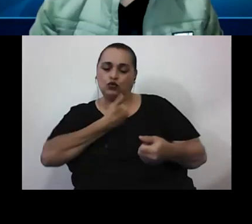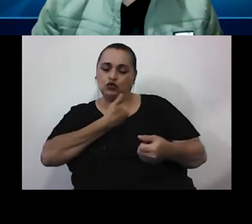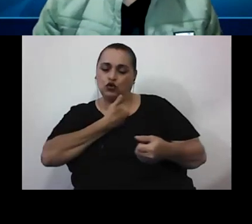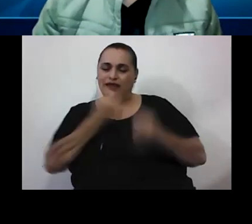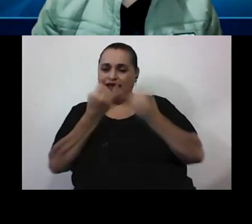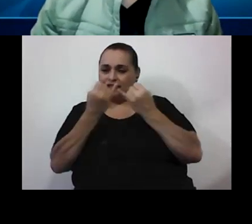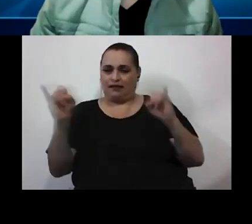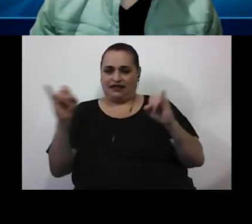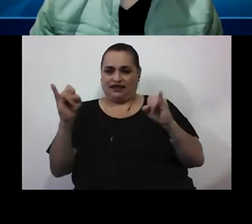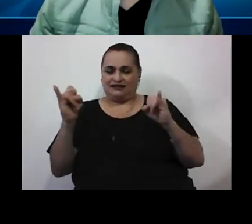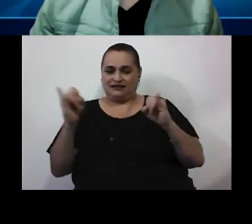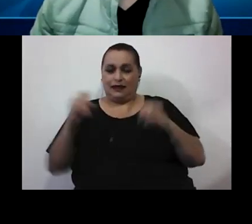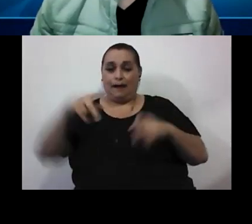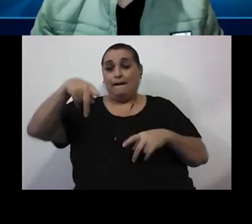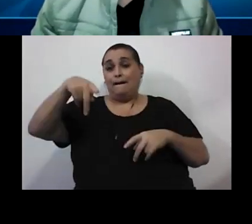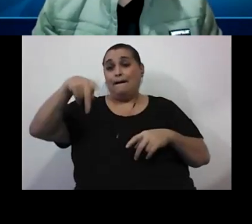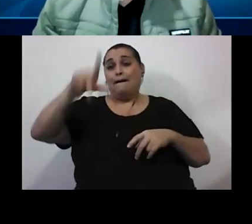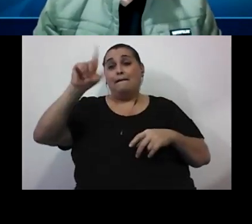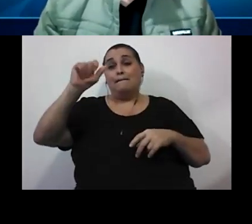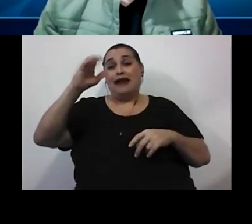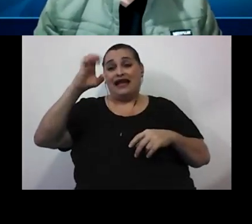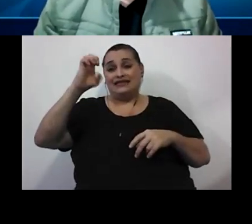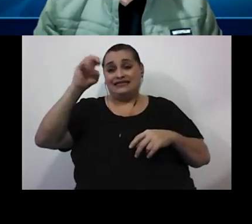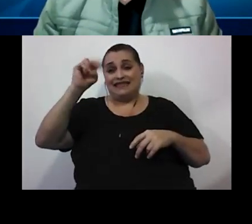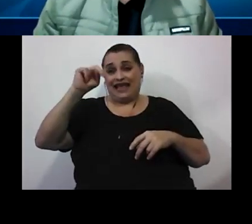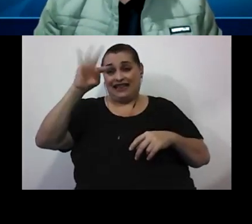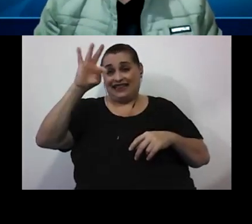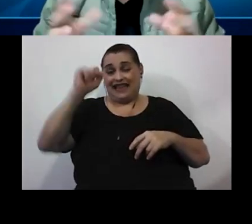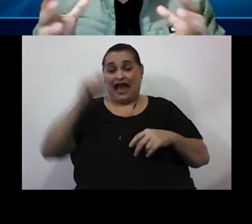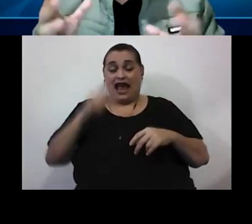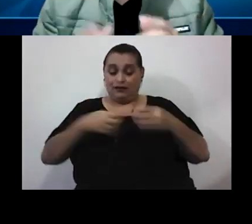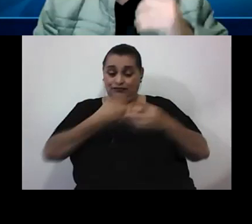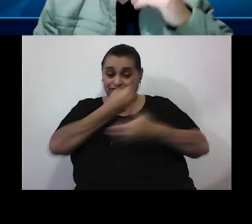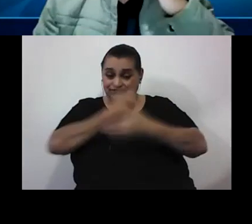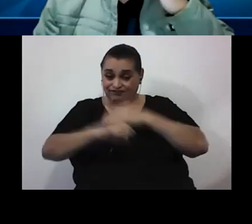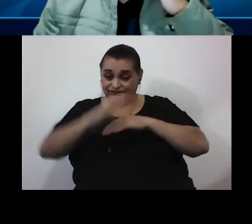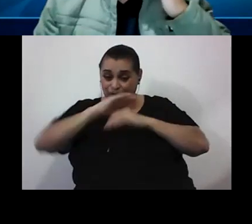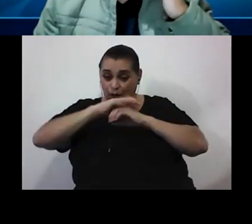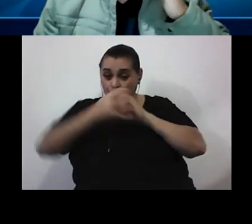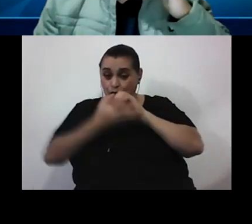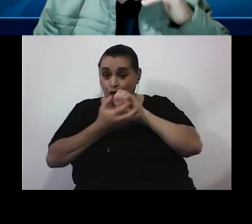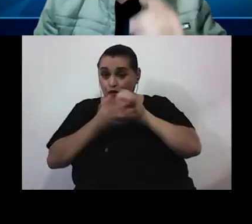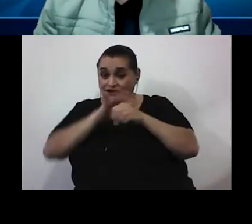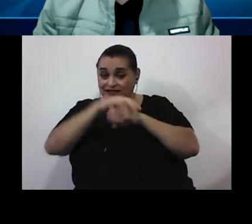es un órgano temporal. Para